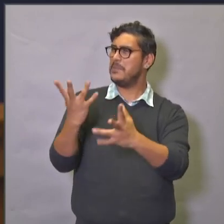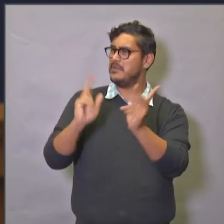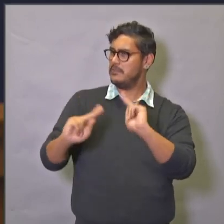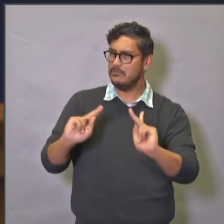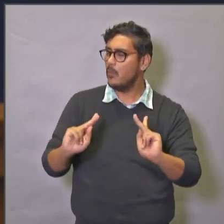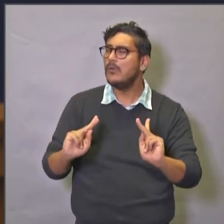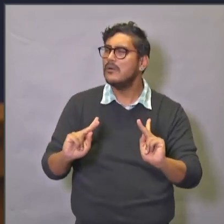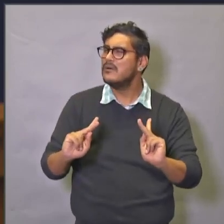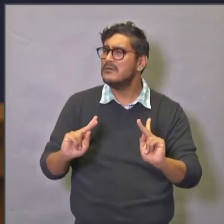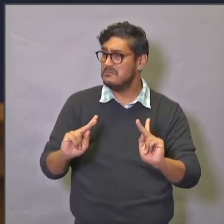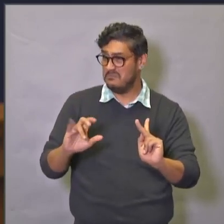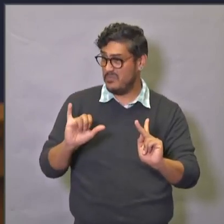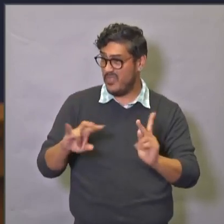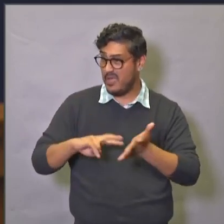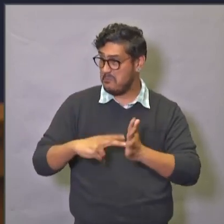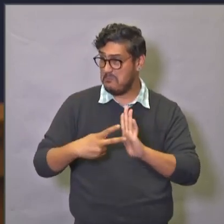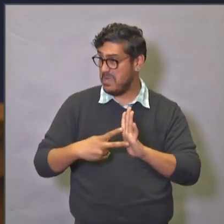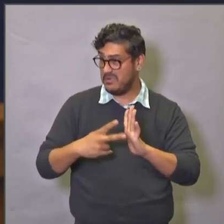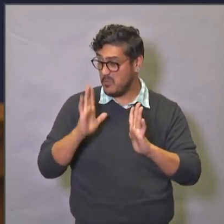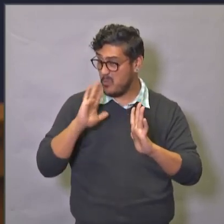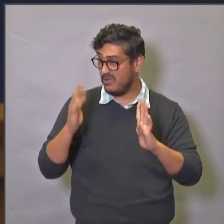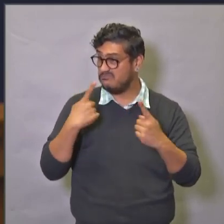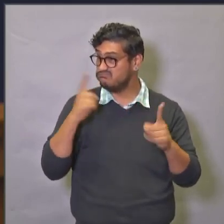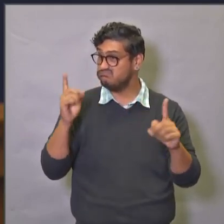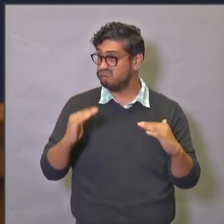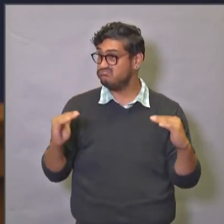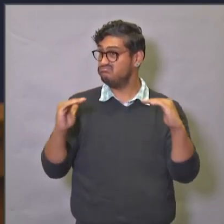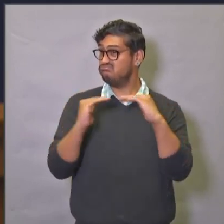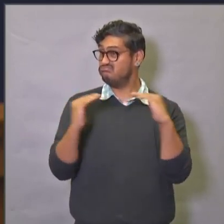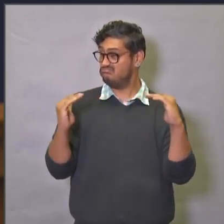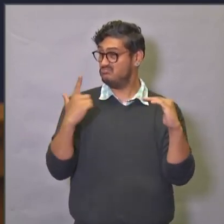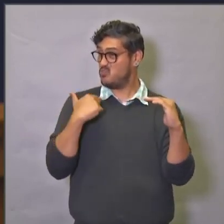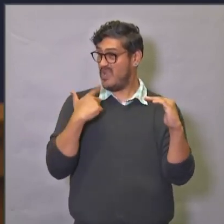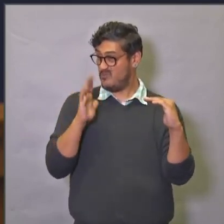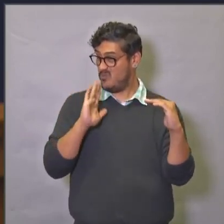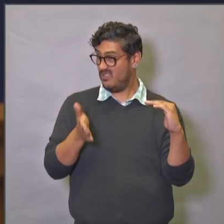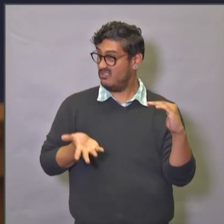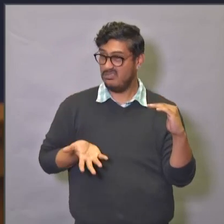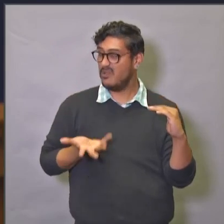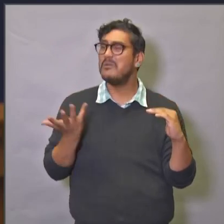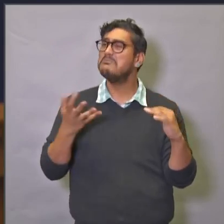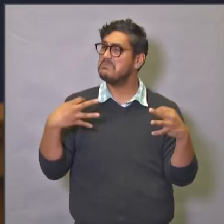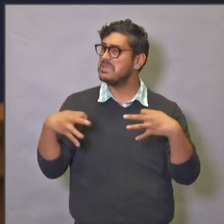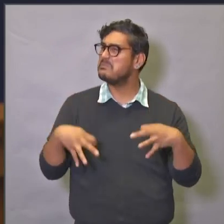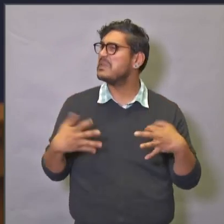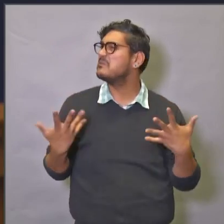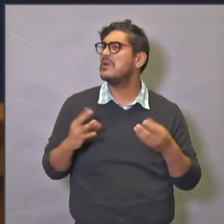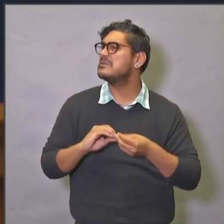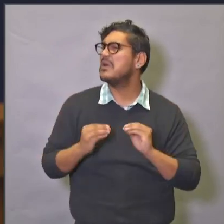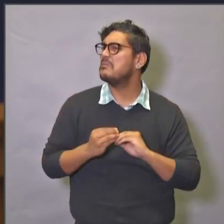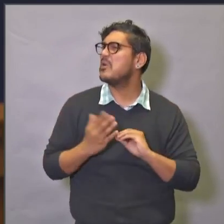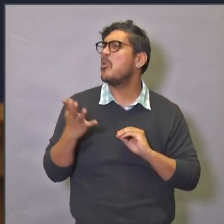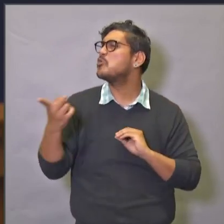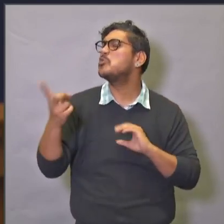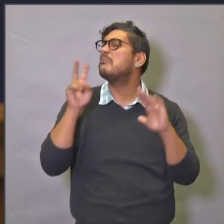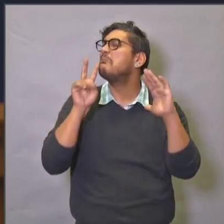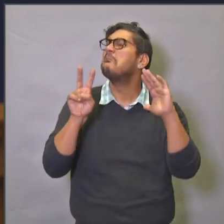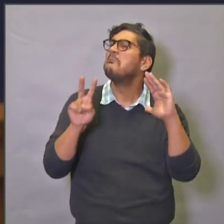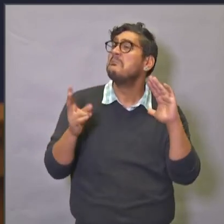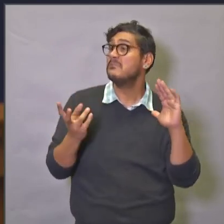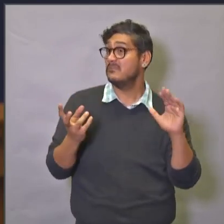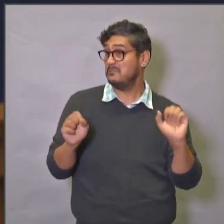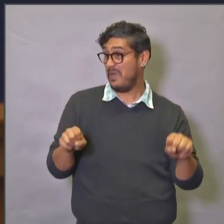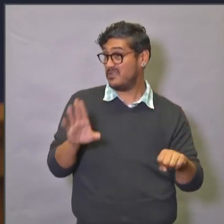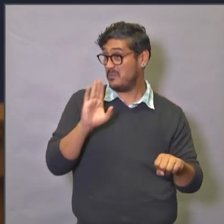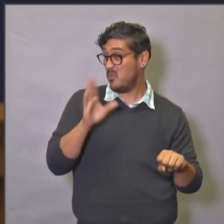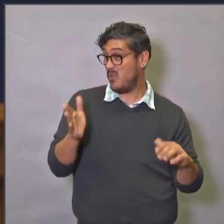para poder llegar al siguiente nivel, el nivel rojo. ¿Qué nos puedes decir sobre los números, lo que ustedes ven y si es posible de que se